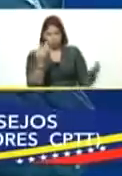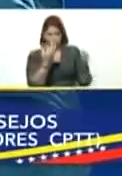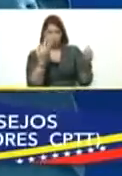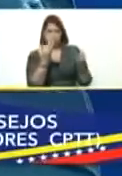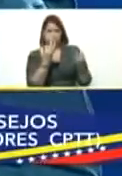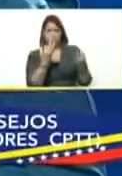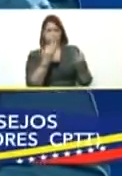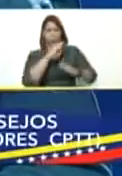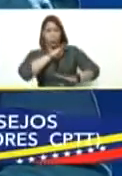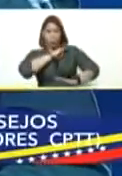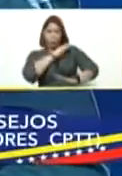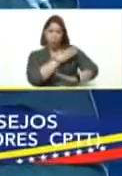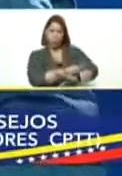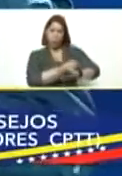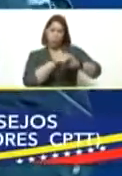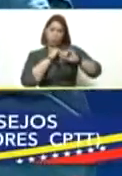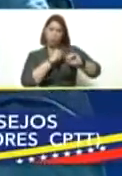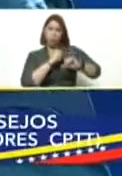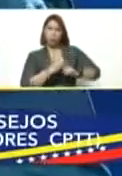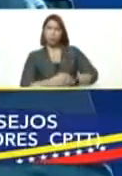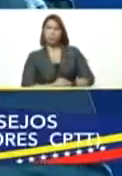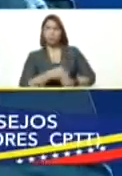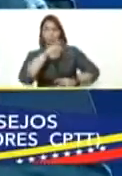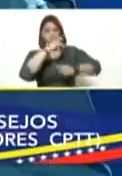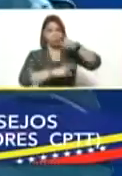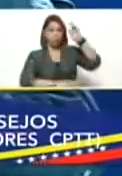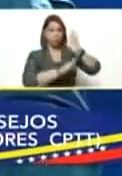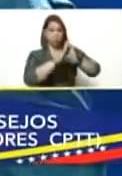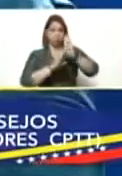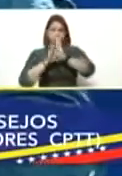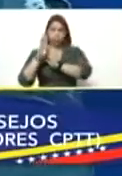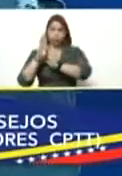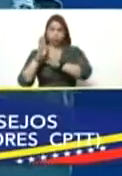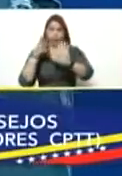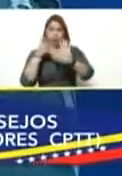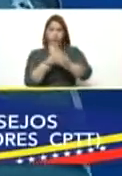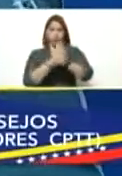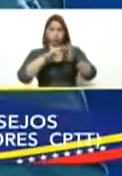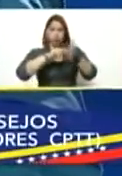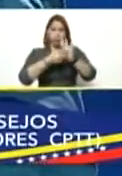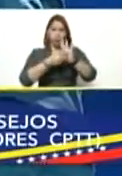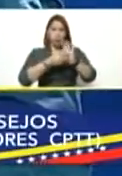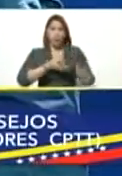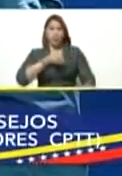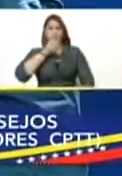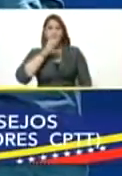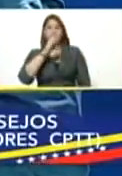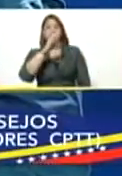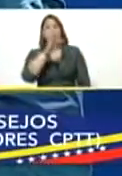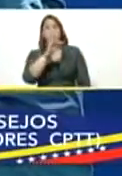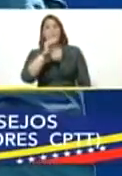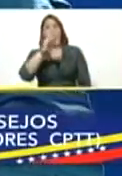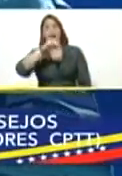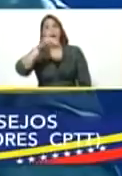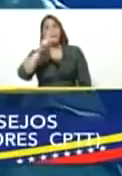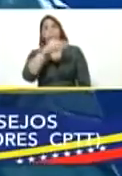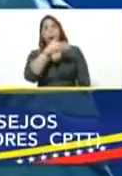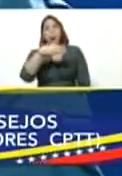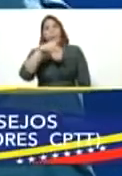ha fortalecido la producción en lo que es Fama de América. Hemos recuperado